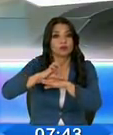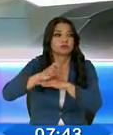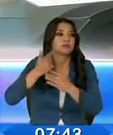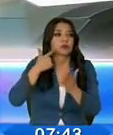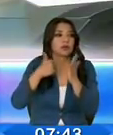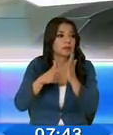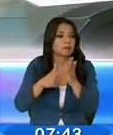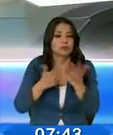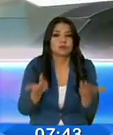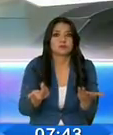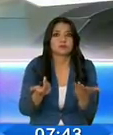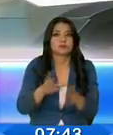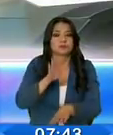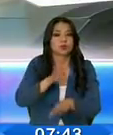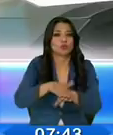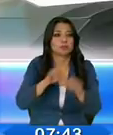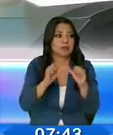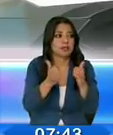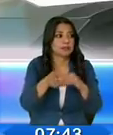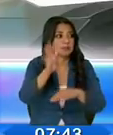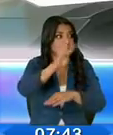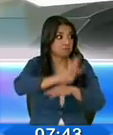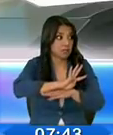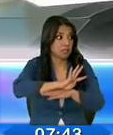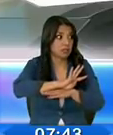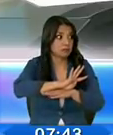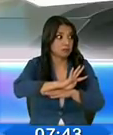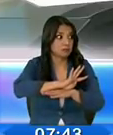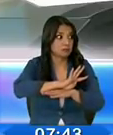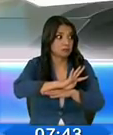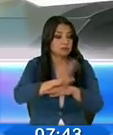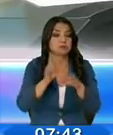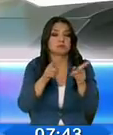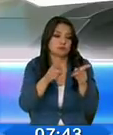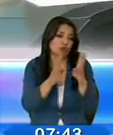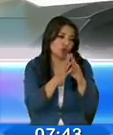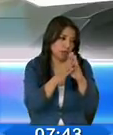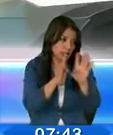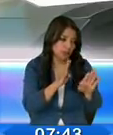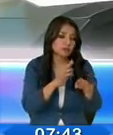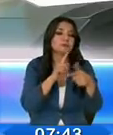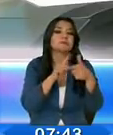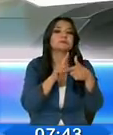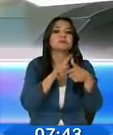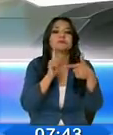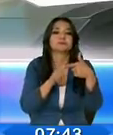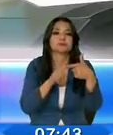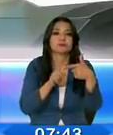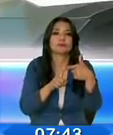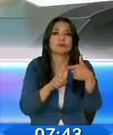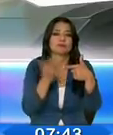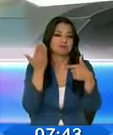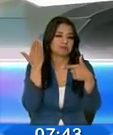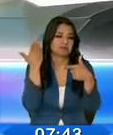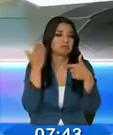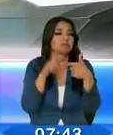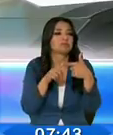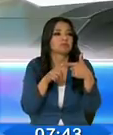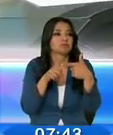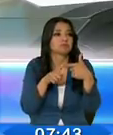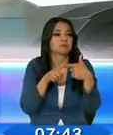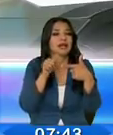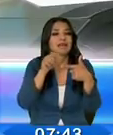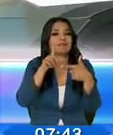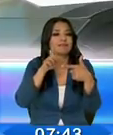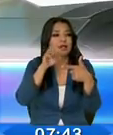cometidos por la Asamblea Nacional, Congreso Nacional en aquella época, de la época de